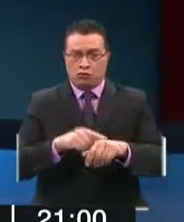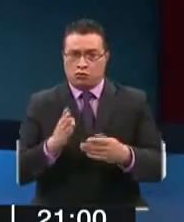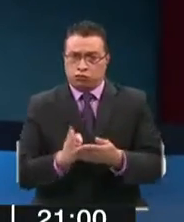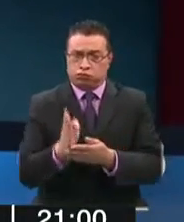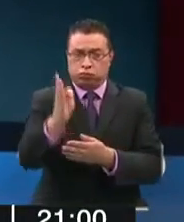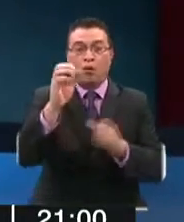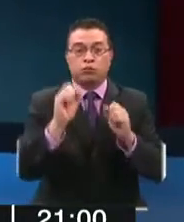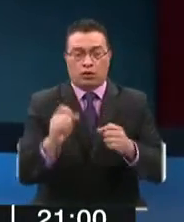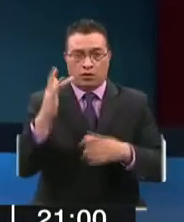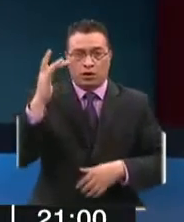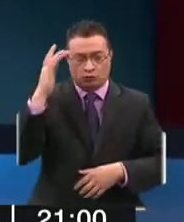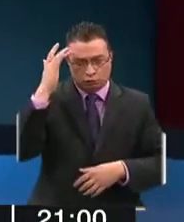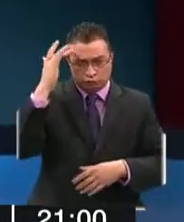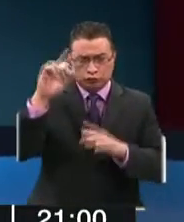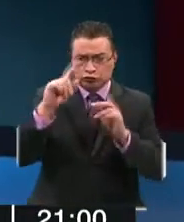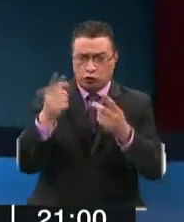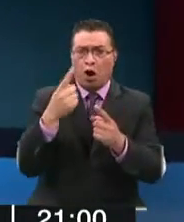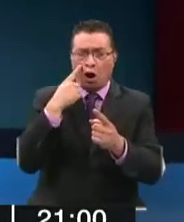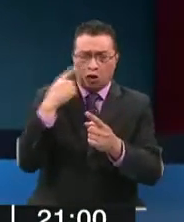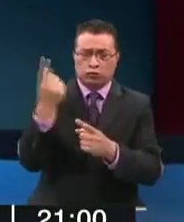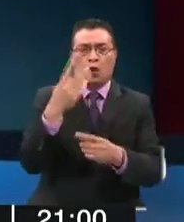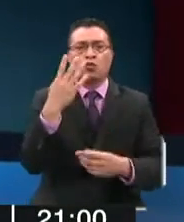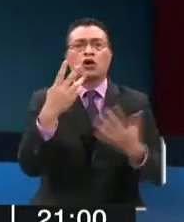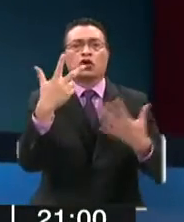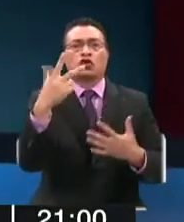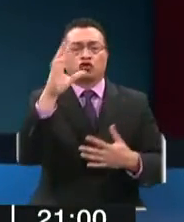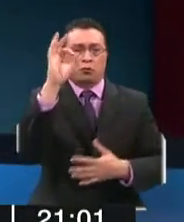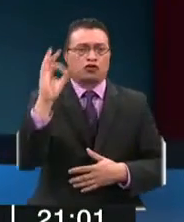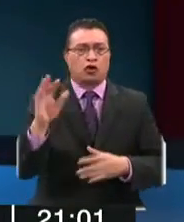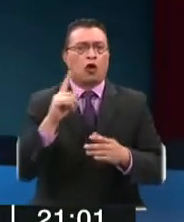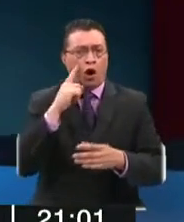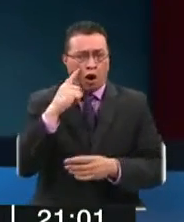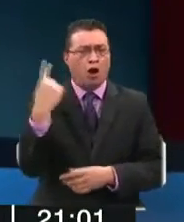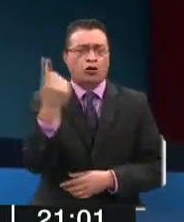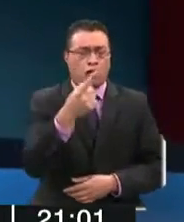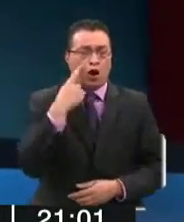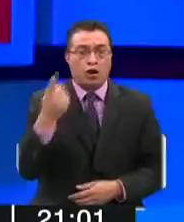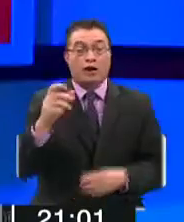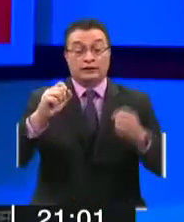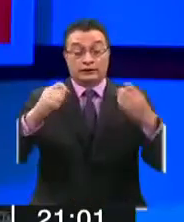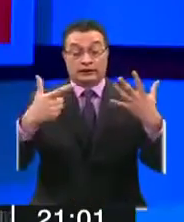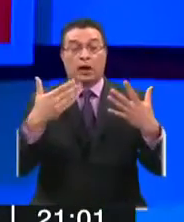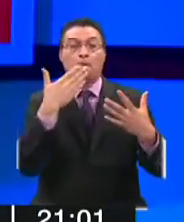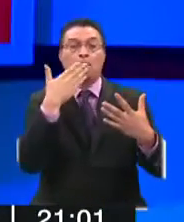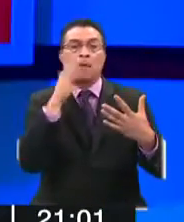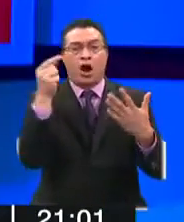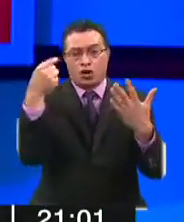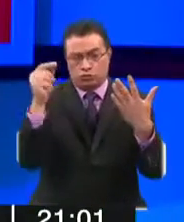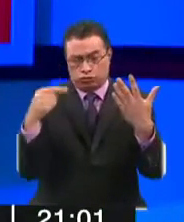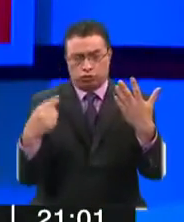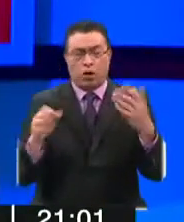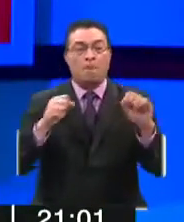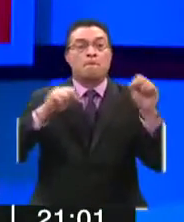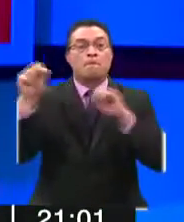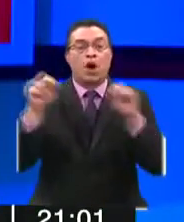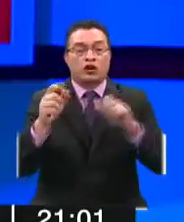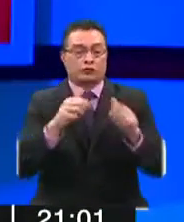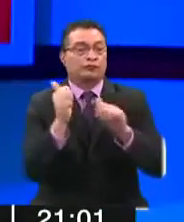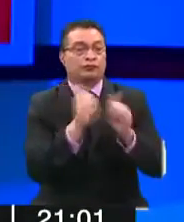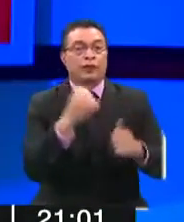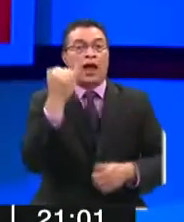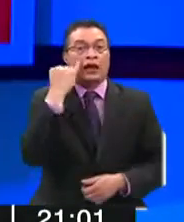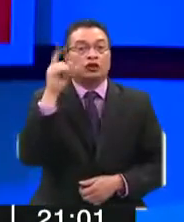porcentaje de conocimiento es de 48% según la última encuesta CEP. Y tiene la séptima mejor evaluación de los políticos, por sobre Insulza